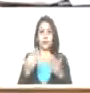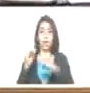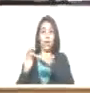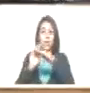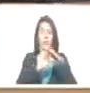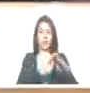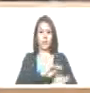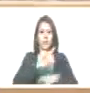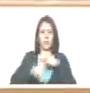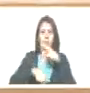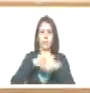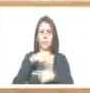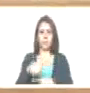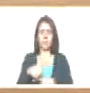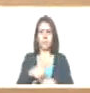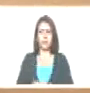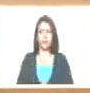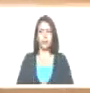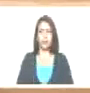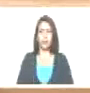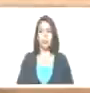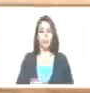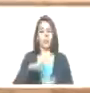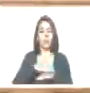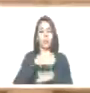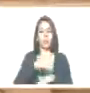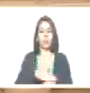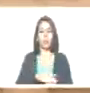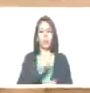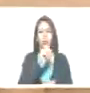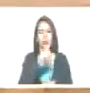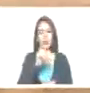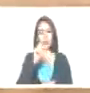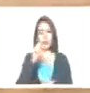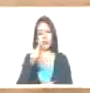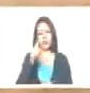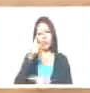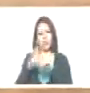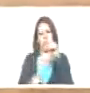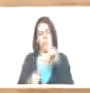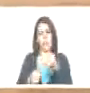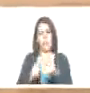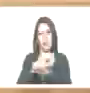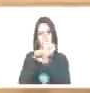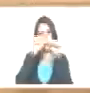para la sesión del próximo día jueves a las 11:30 de la mañana.